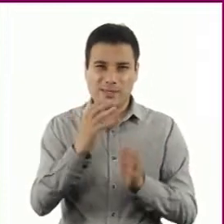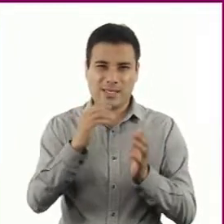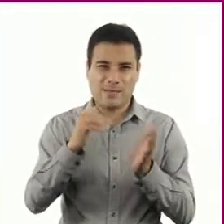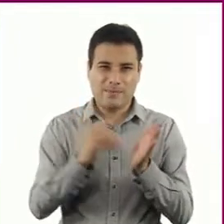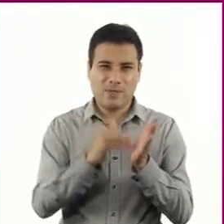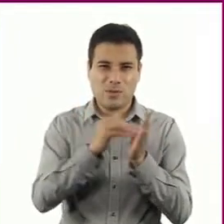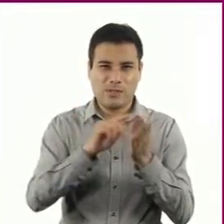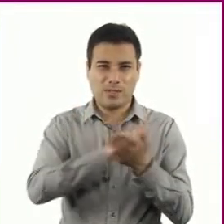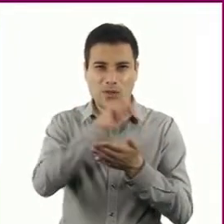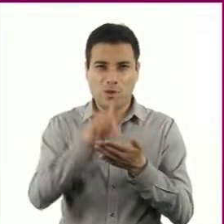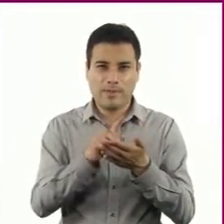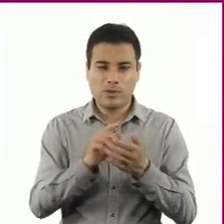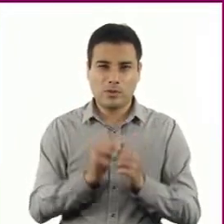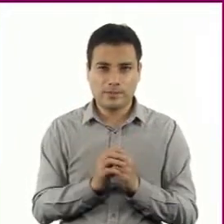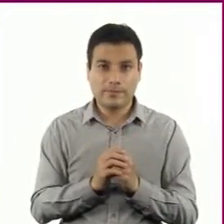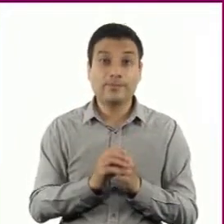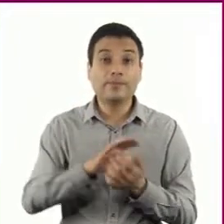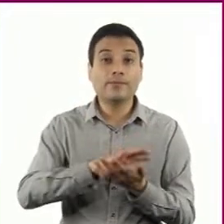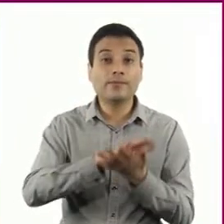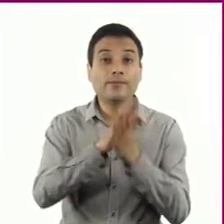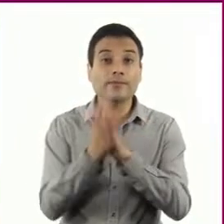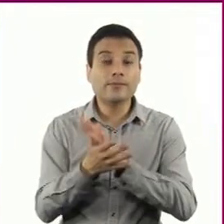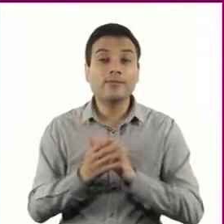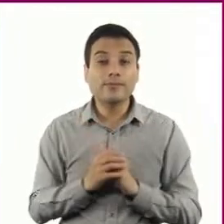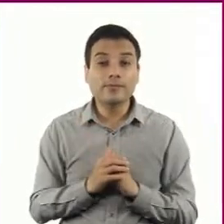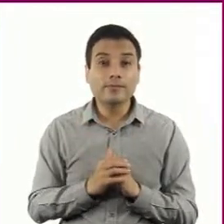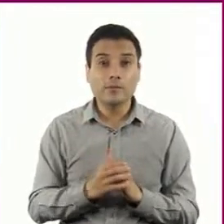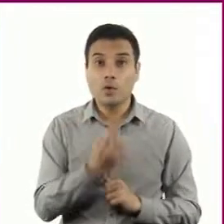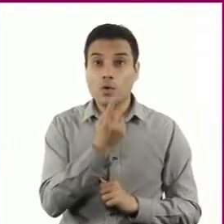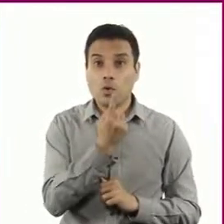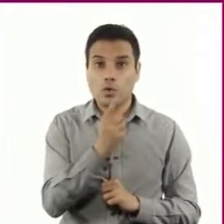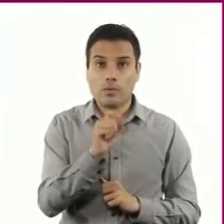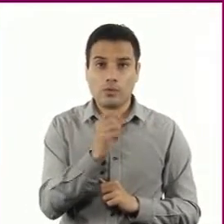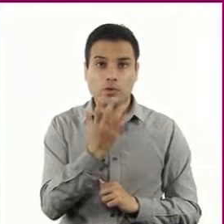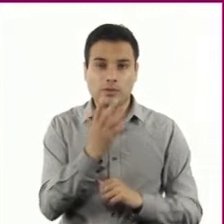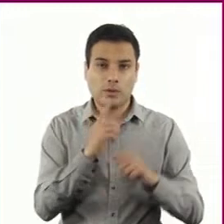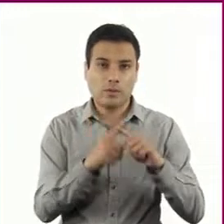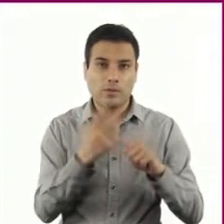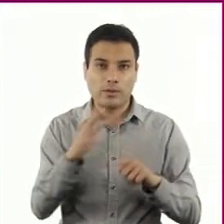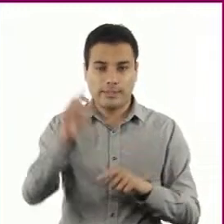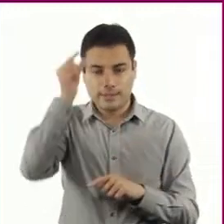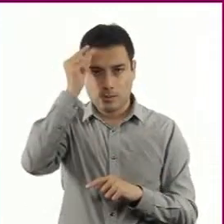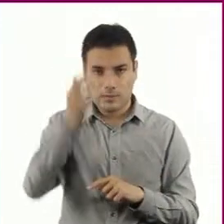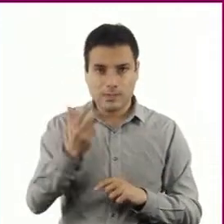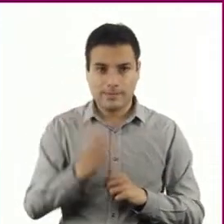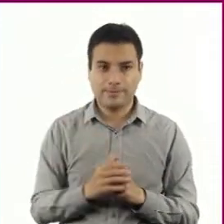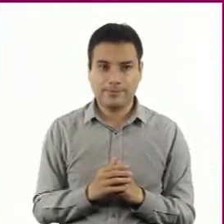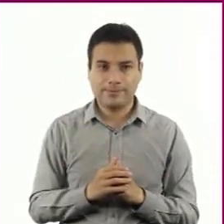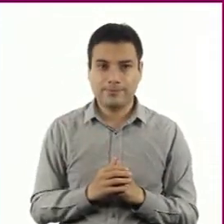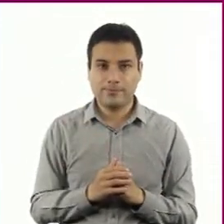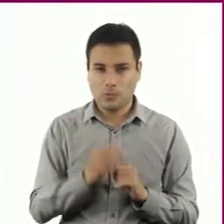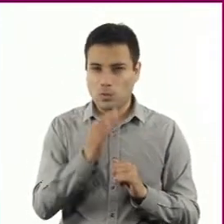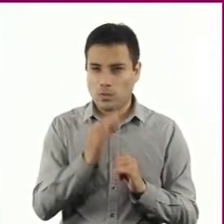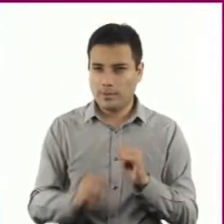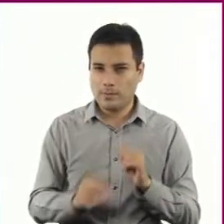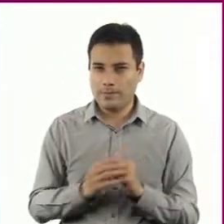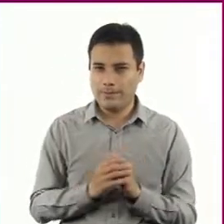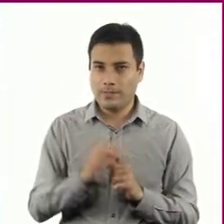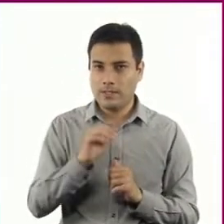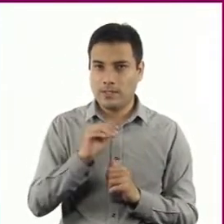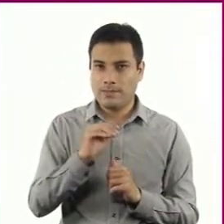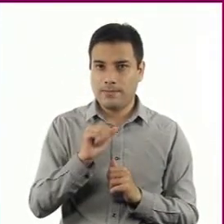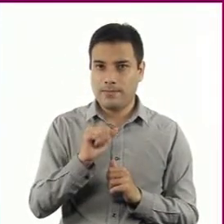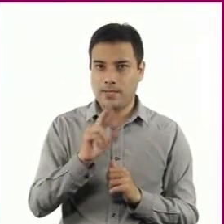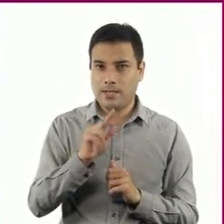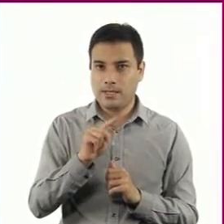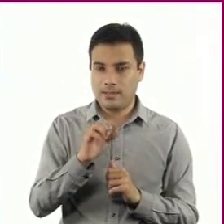Sol, lo que en notación científica se representa como 1.5 por 10 a la octava potencia. Y finalmente, Marte,